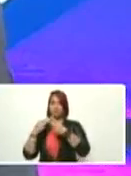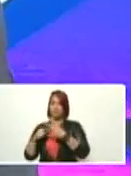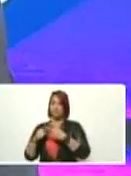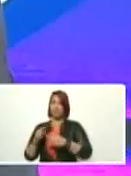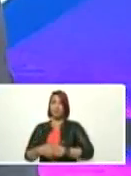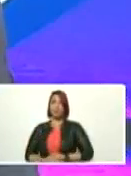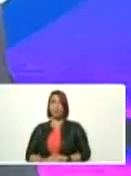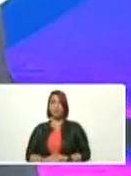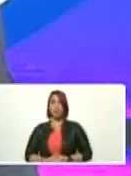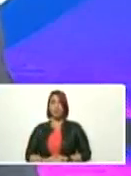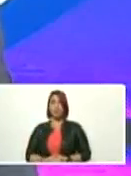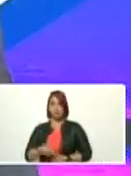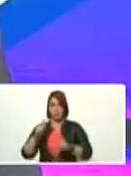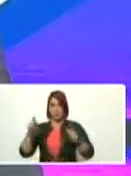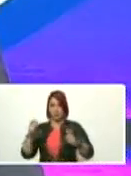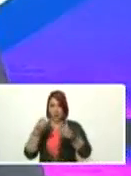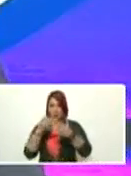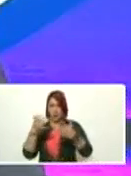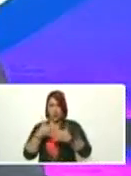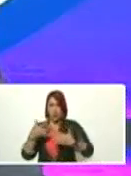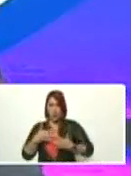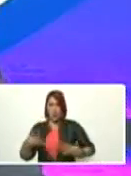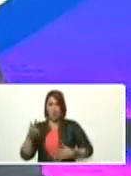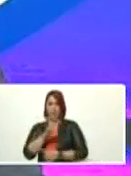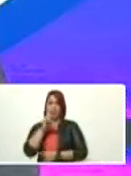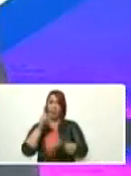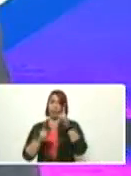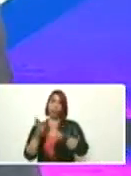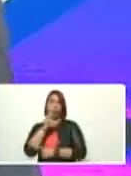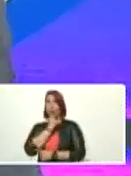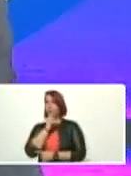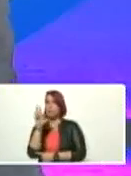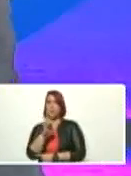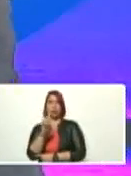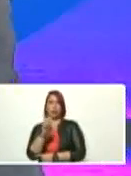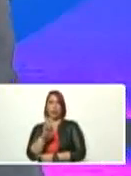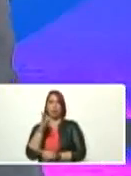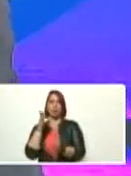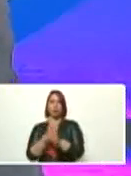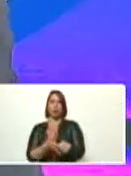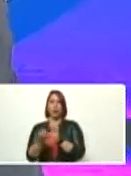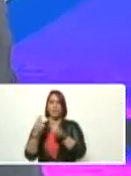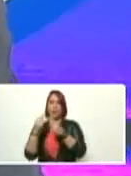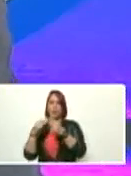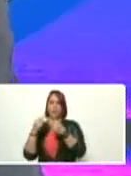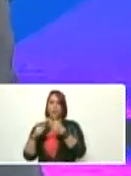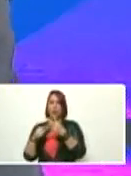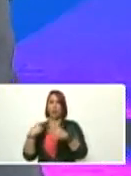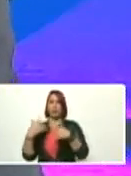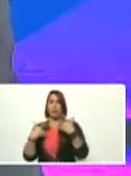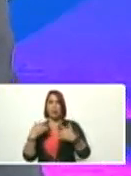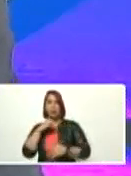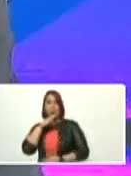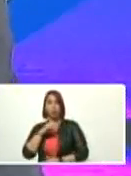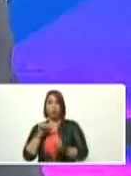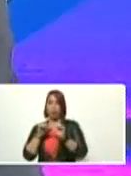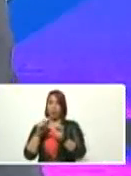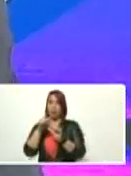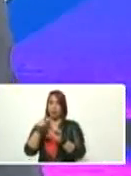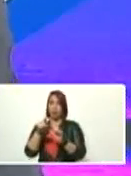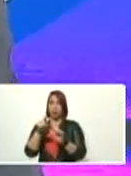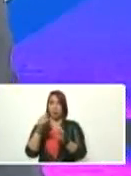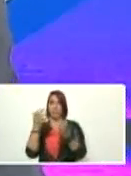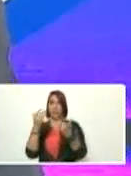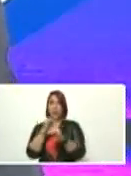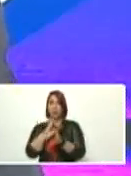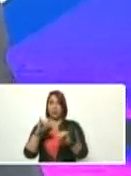de autores venezolanos y algunos que no son venezolanos sobre estos hechos históricos. Tiene usted en sus manos, por ejemplo,